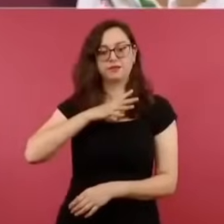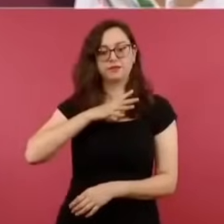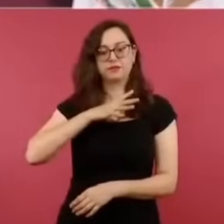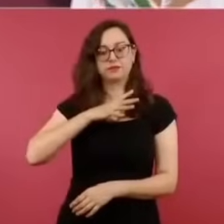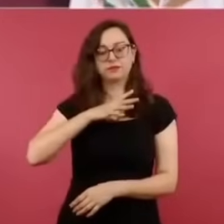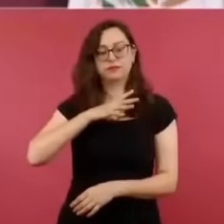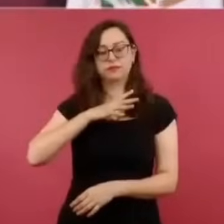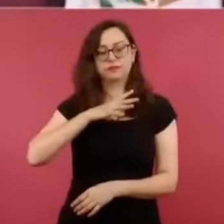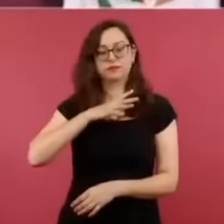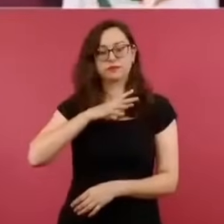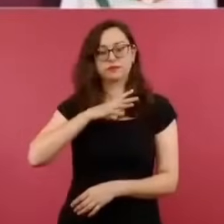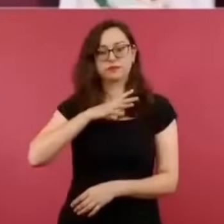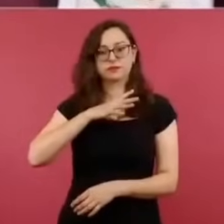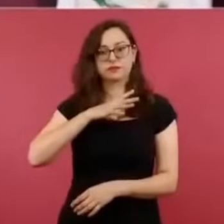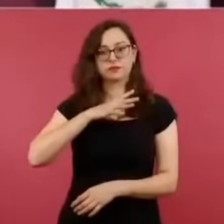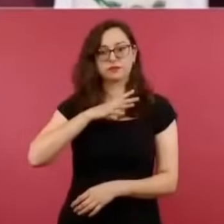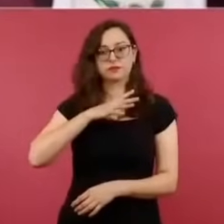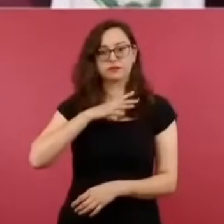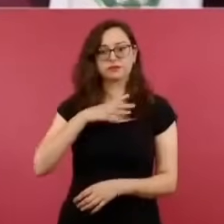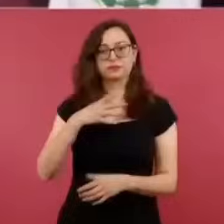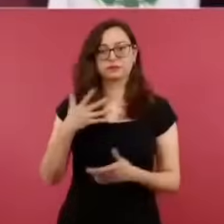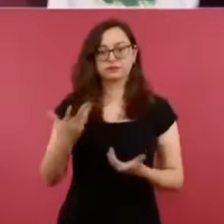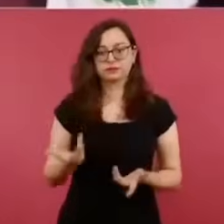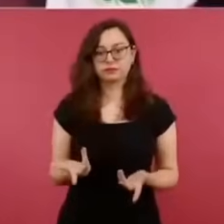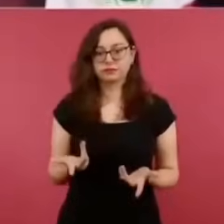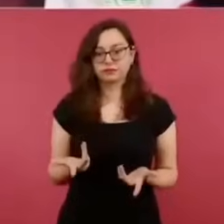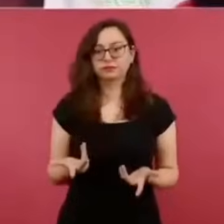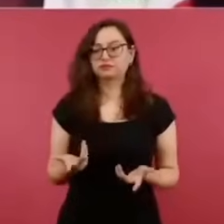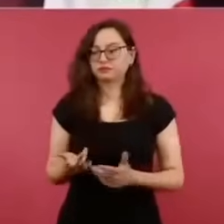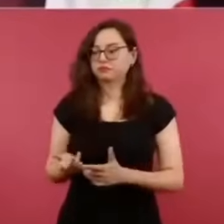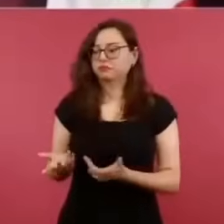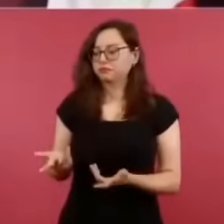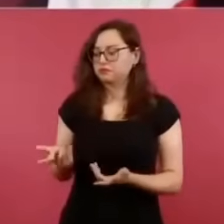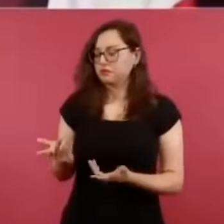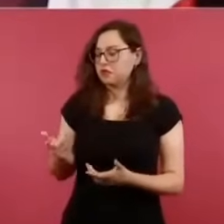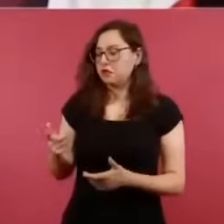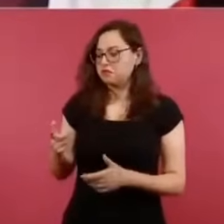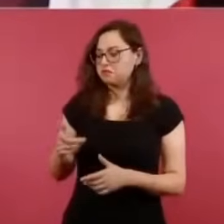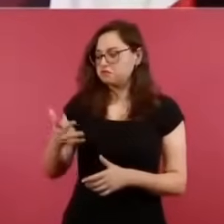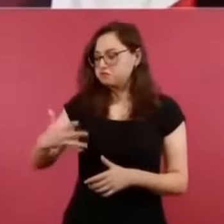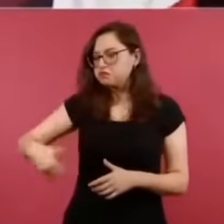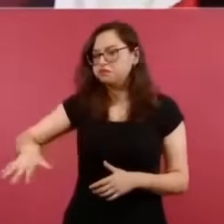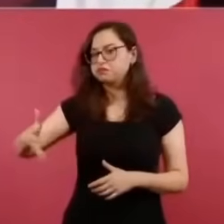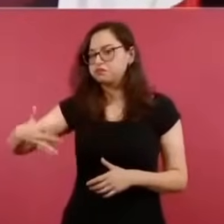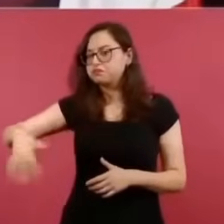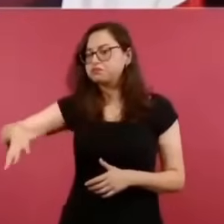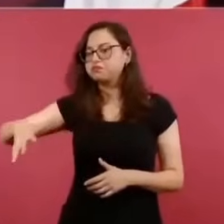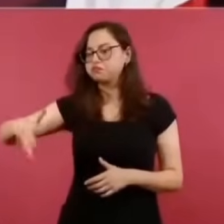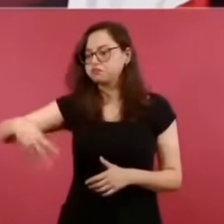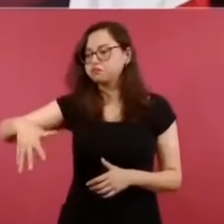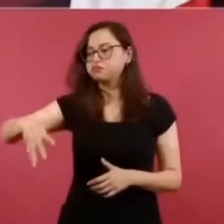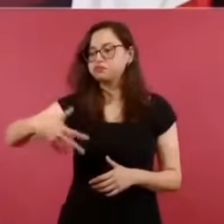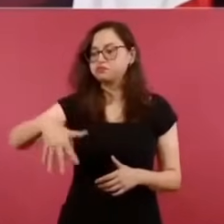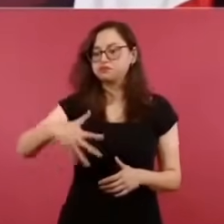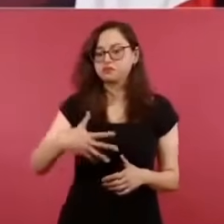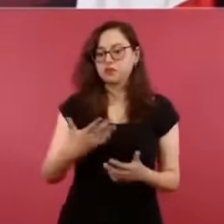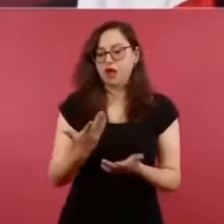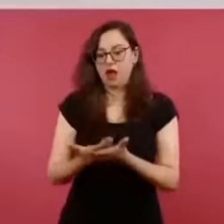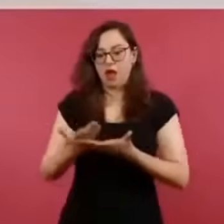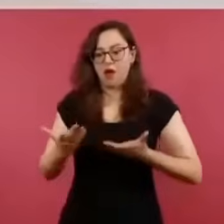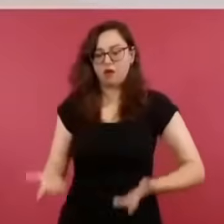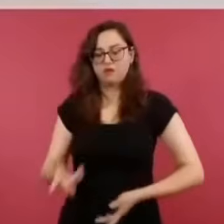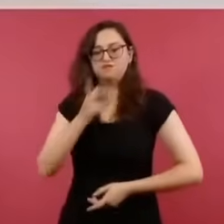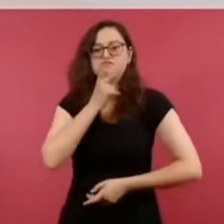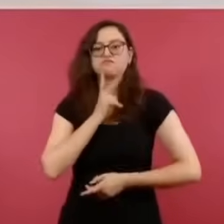como se exploró, se destinaron fondos para eso, ahora tenemos más reservas,